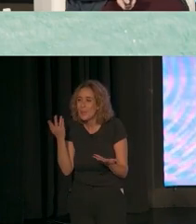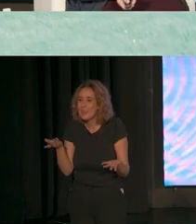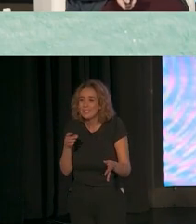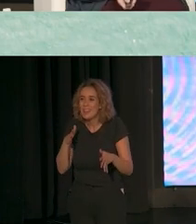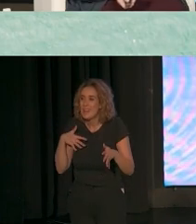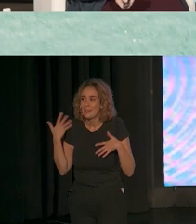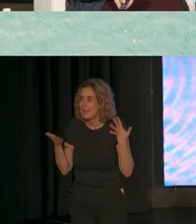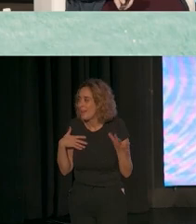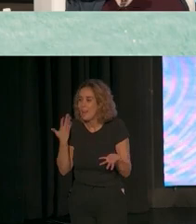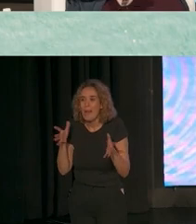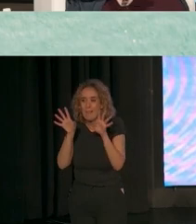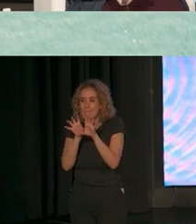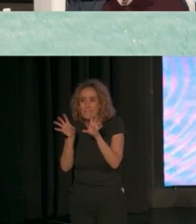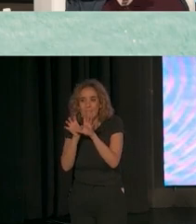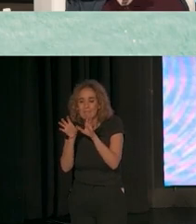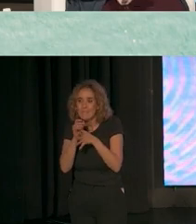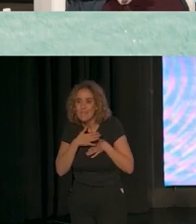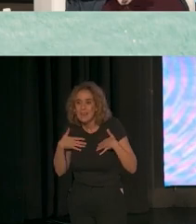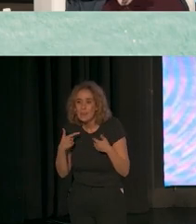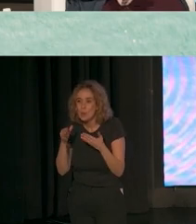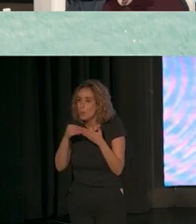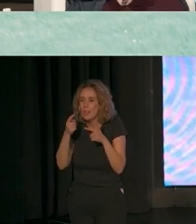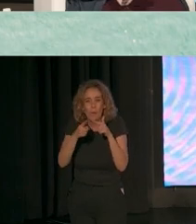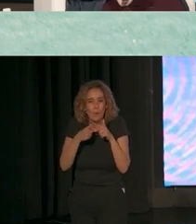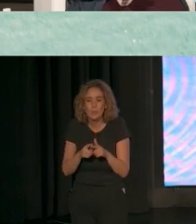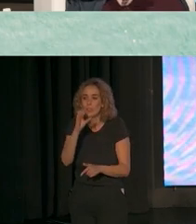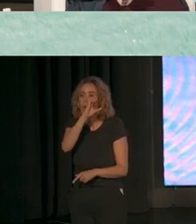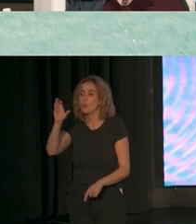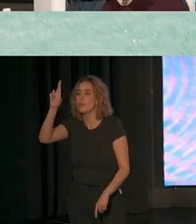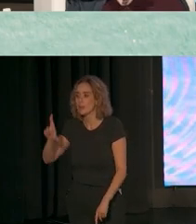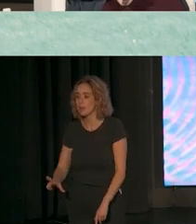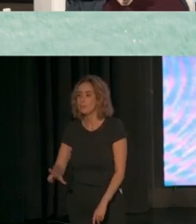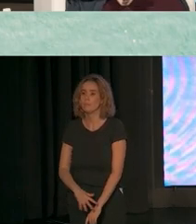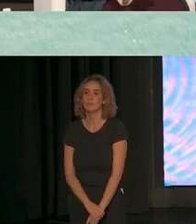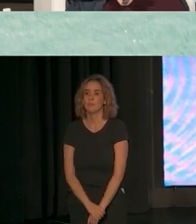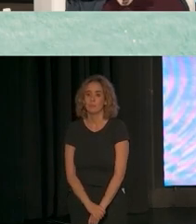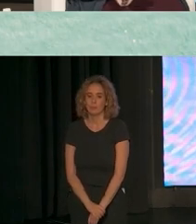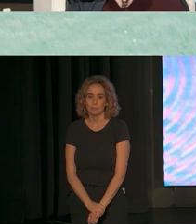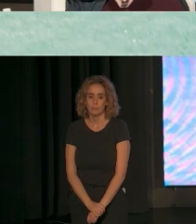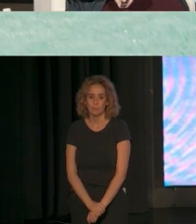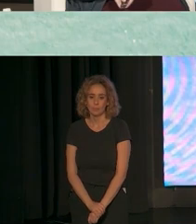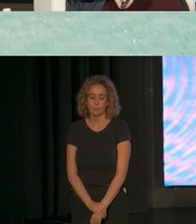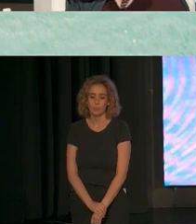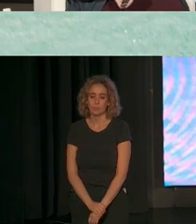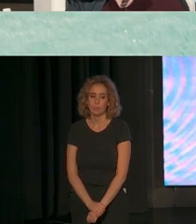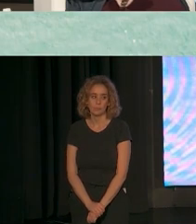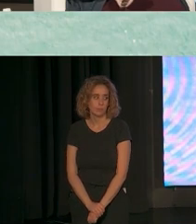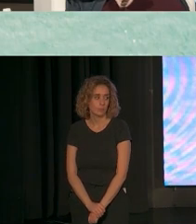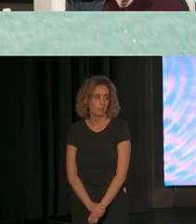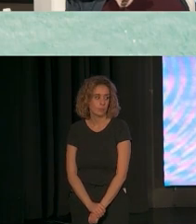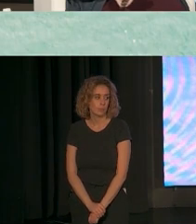animadas, deseando aprender y utilizar las cosas. Costa Rica.